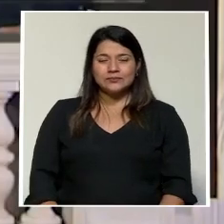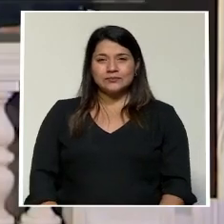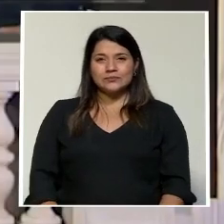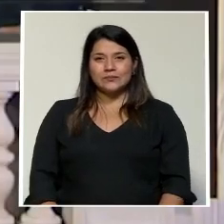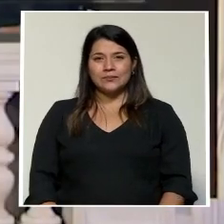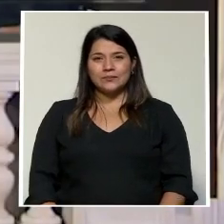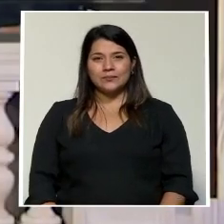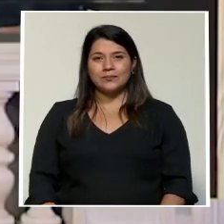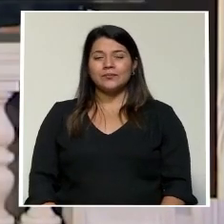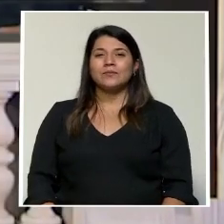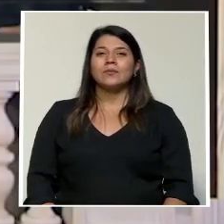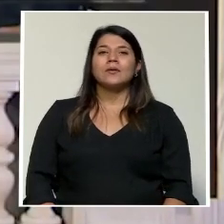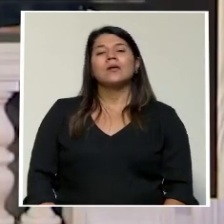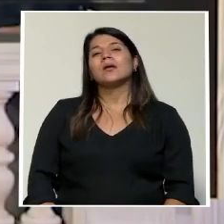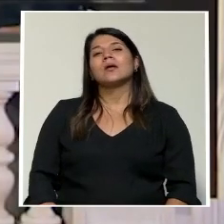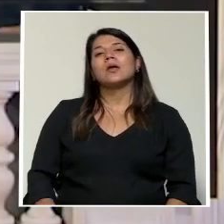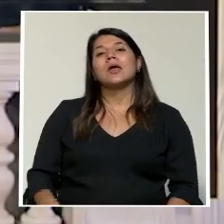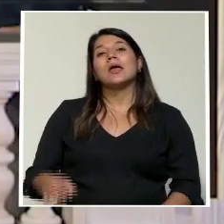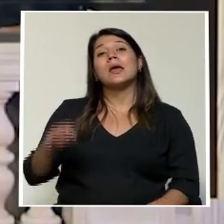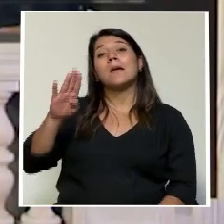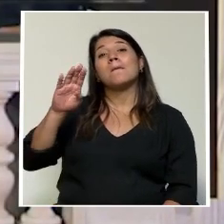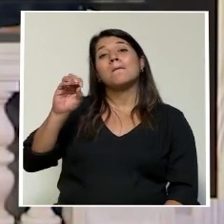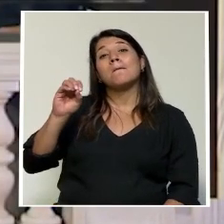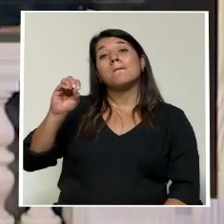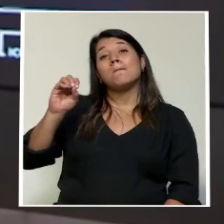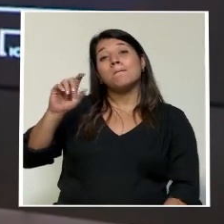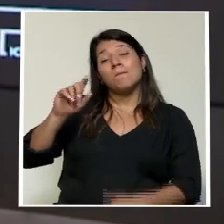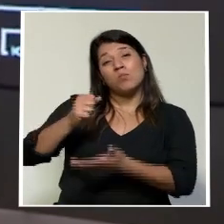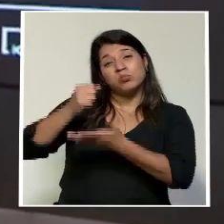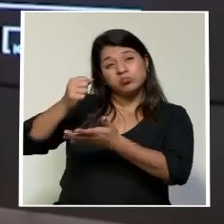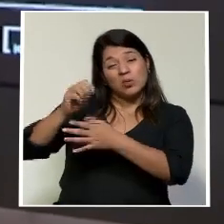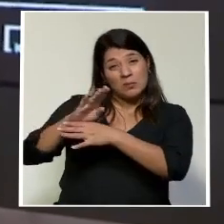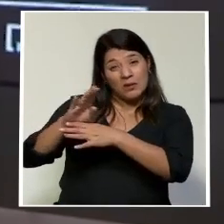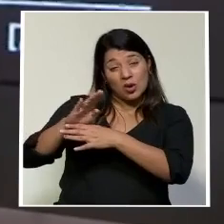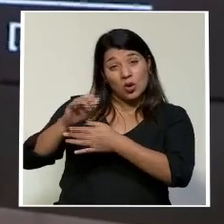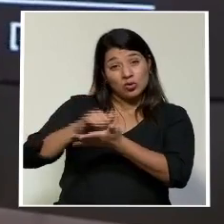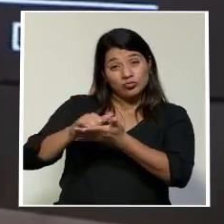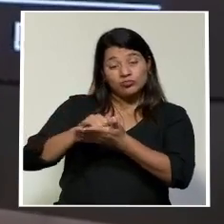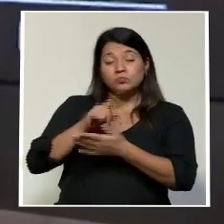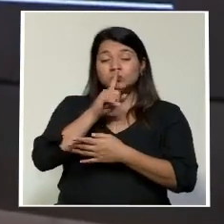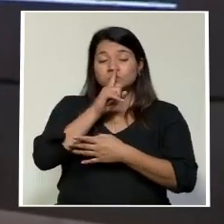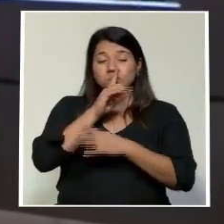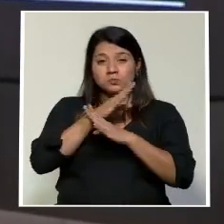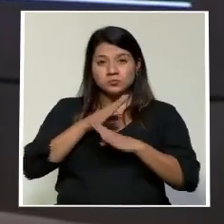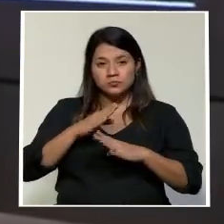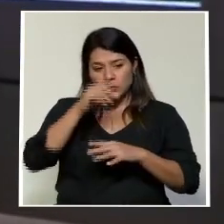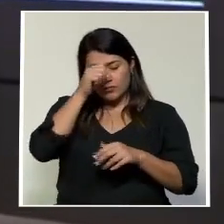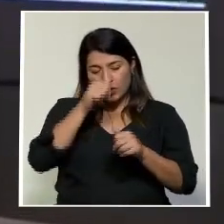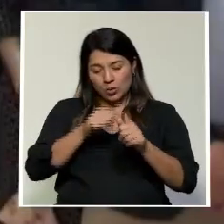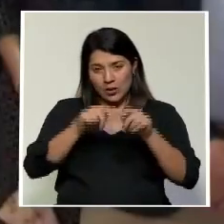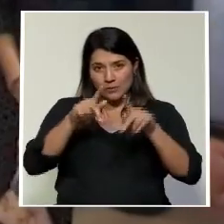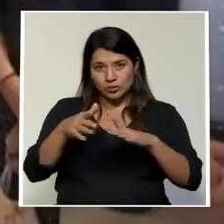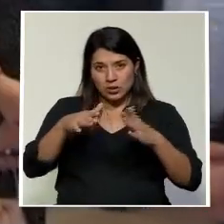la bolsa de nueva york guardó un minuto de silencio este viernes para recordar a las víctimas de los ataques del 11-S